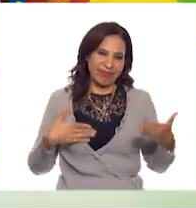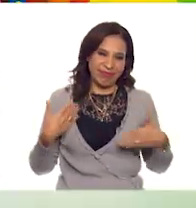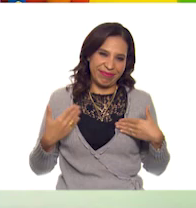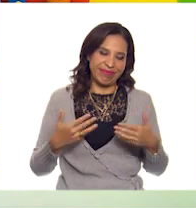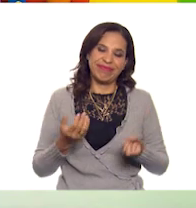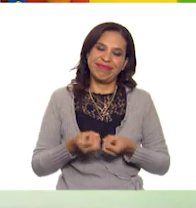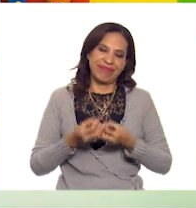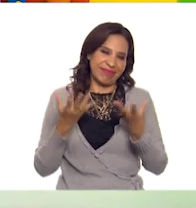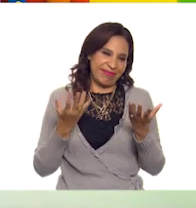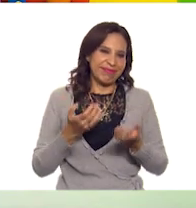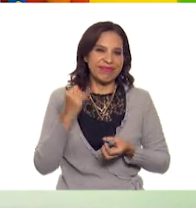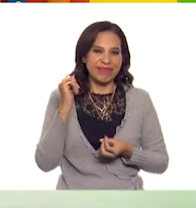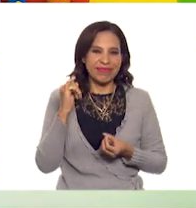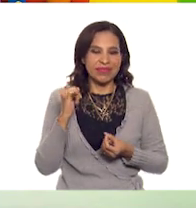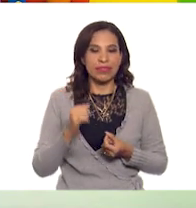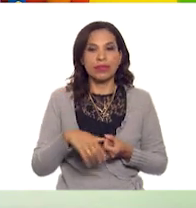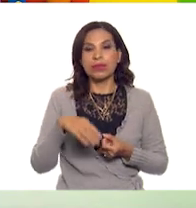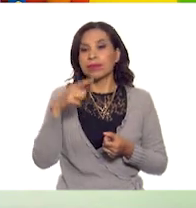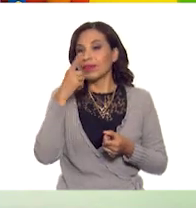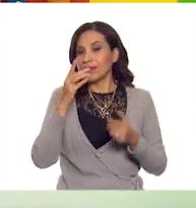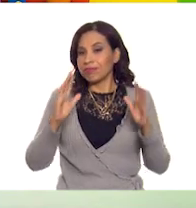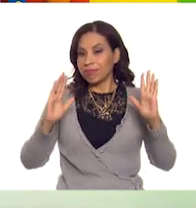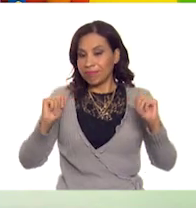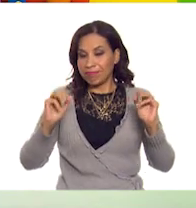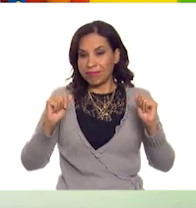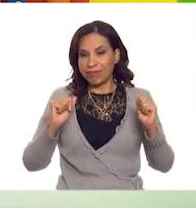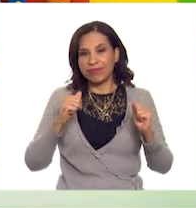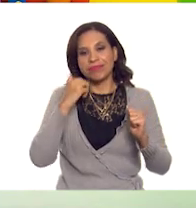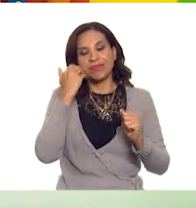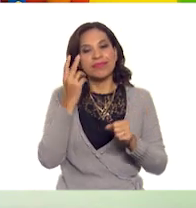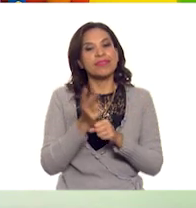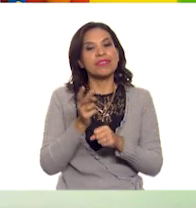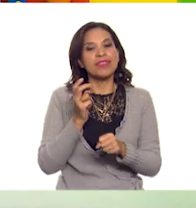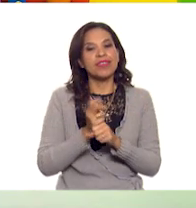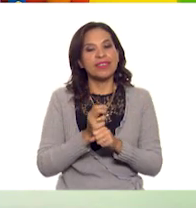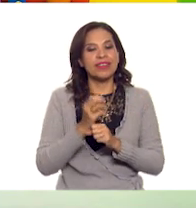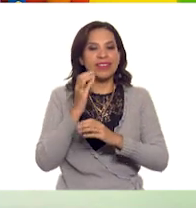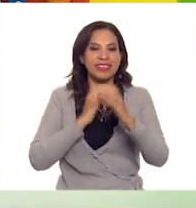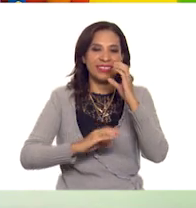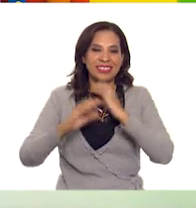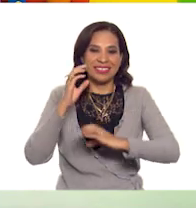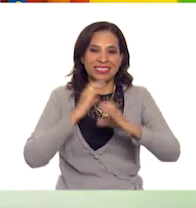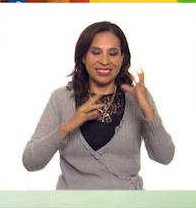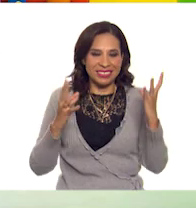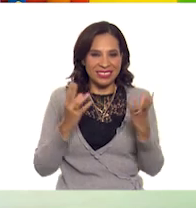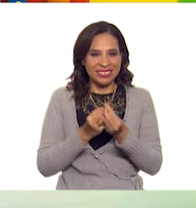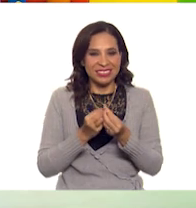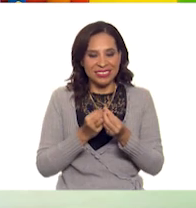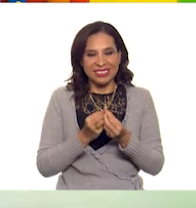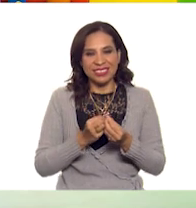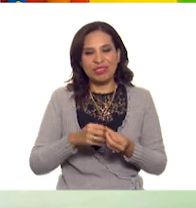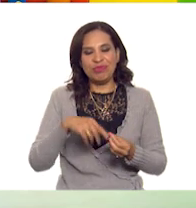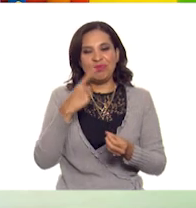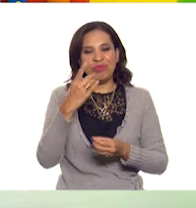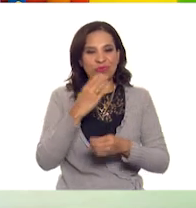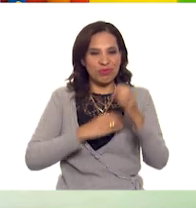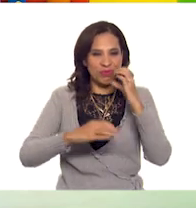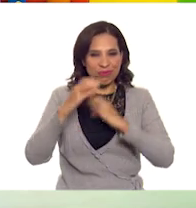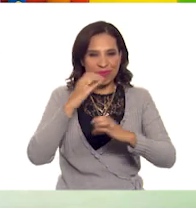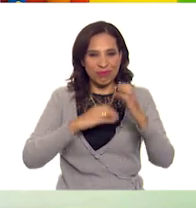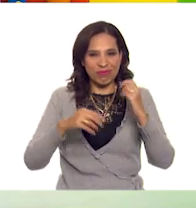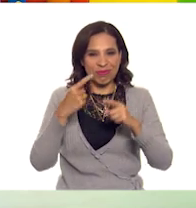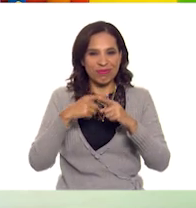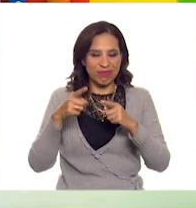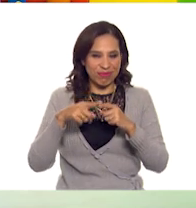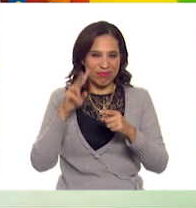Por supuesto que sí. Y para despedirnos, los queremos invitar a que cantemos juntas y juntos la siguiente canción, que fue